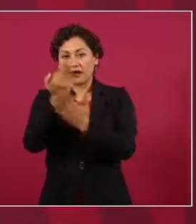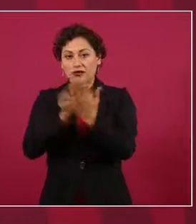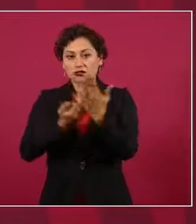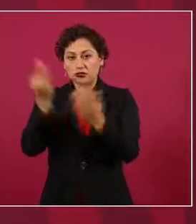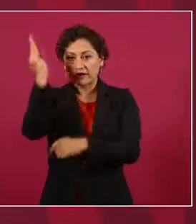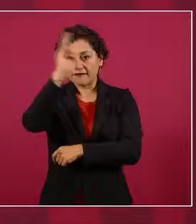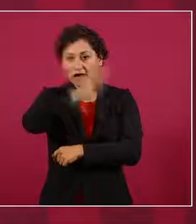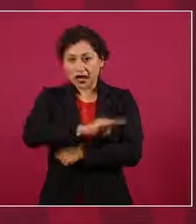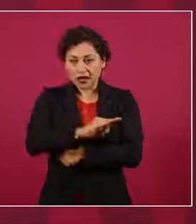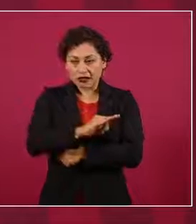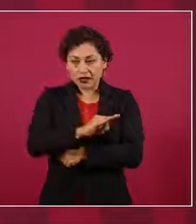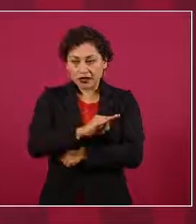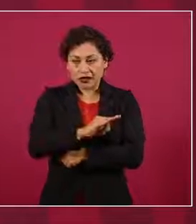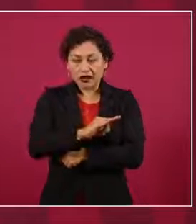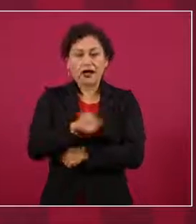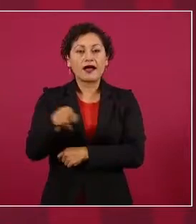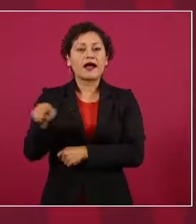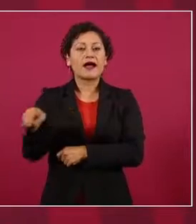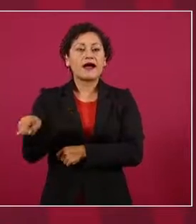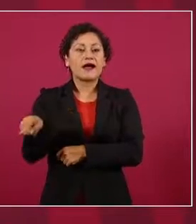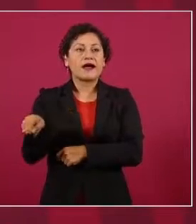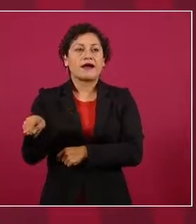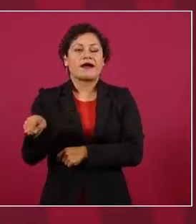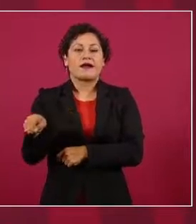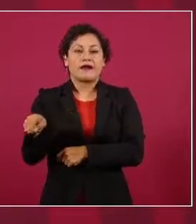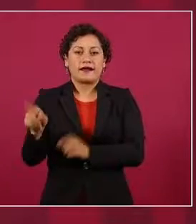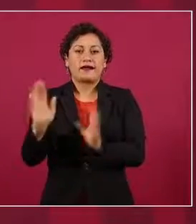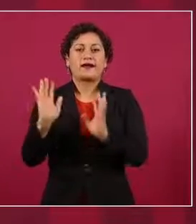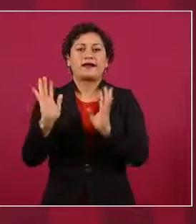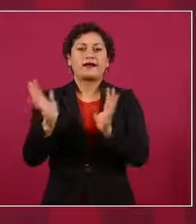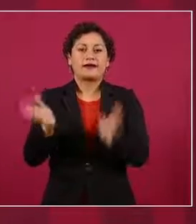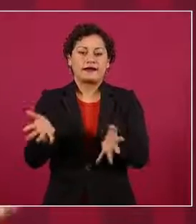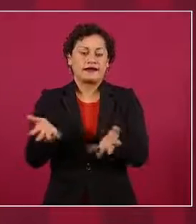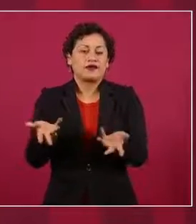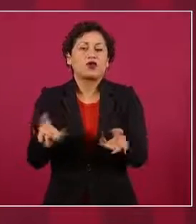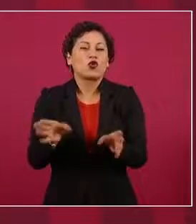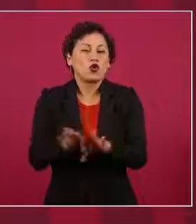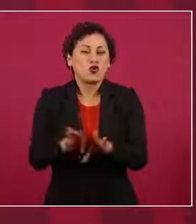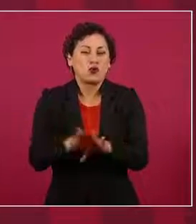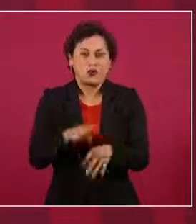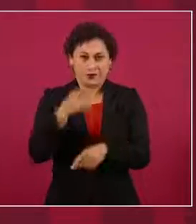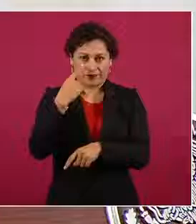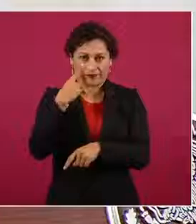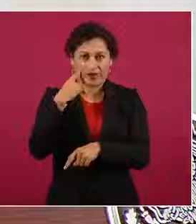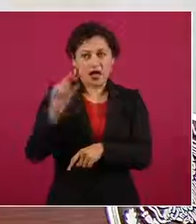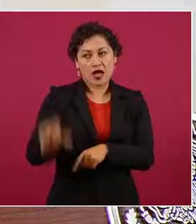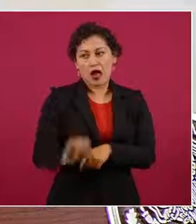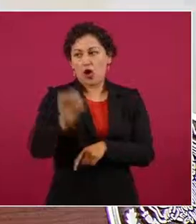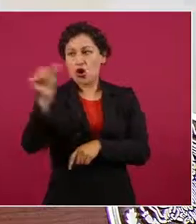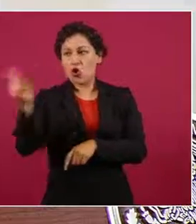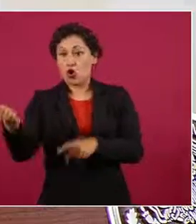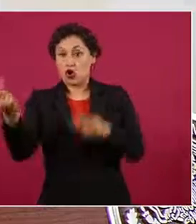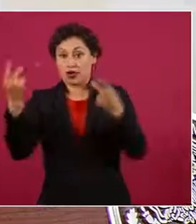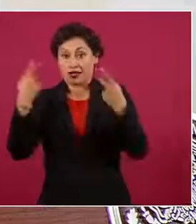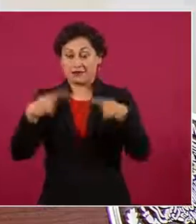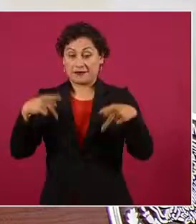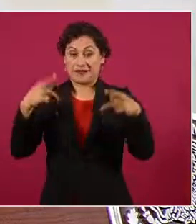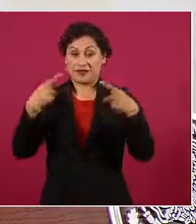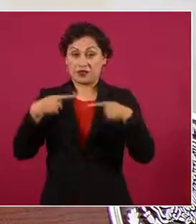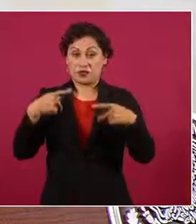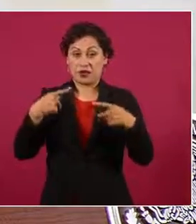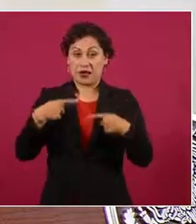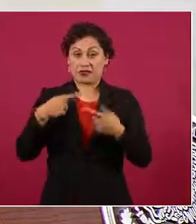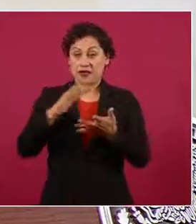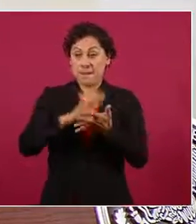O sea, delincuentes que están metiendo gasolina de contrabando